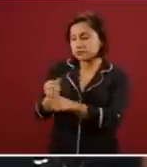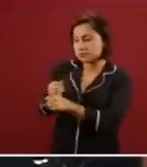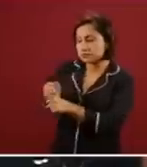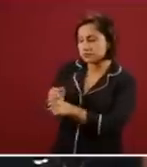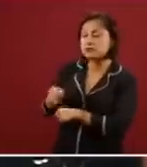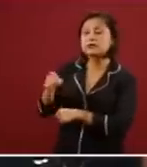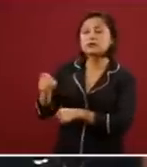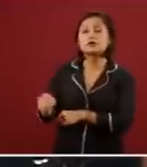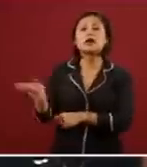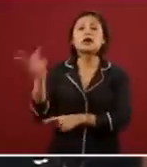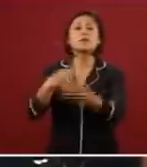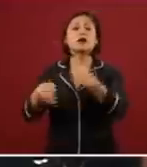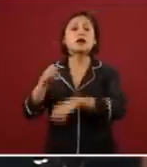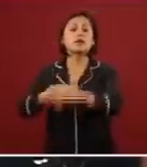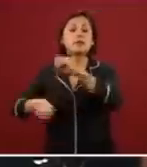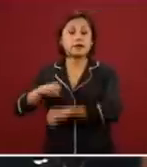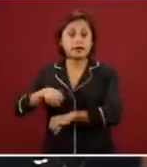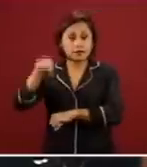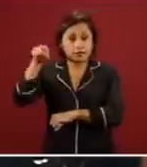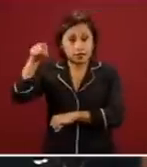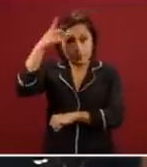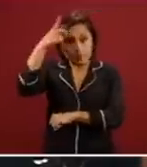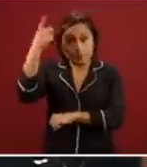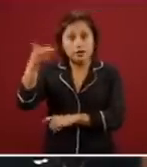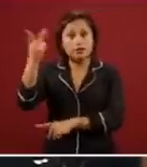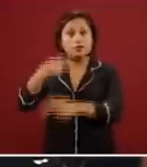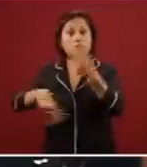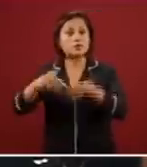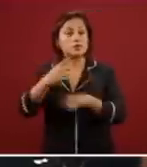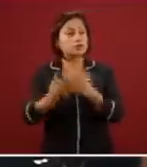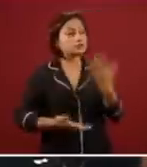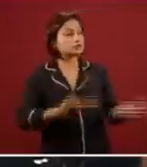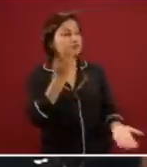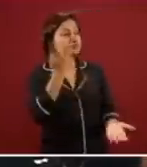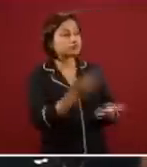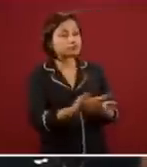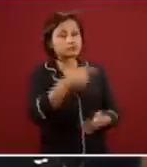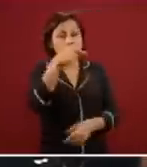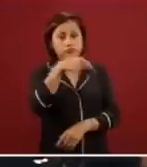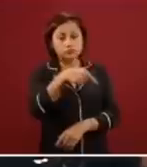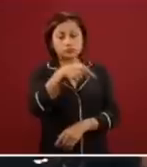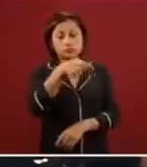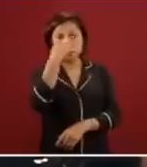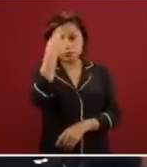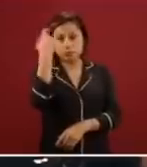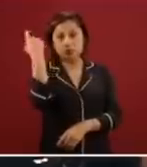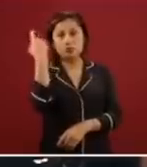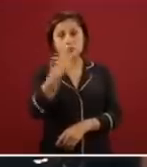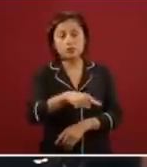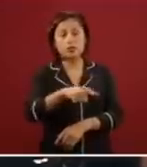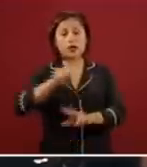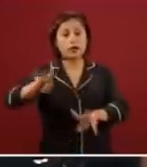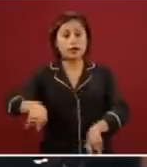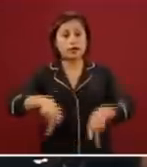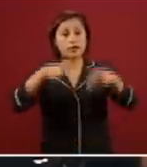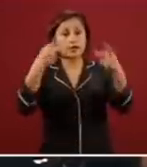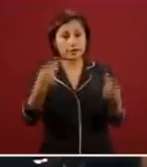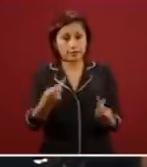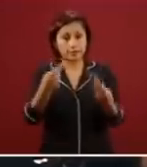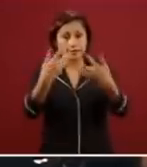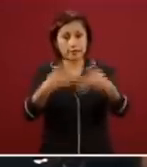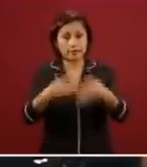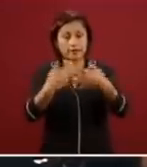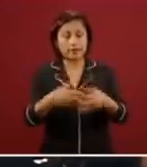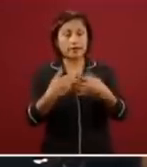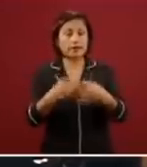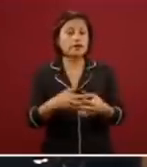el empresario vino a ofrecer servicios de la cementera para la venta de cemento a fin de que participe